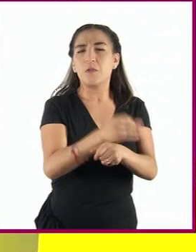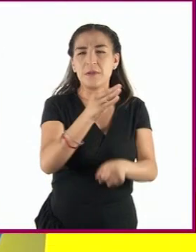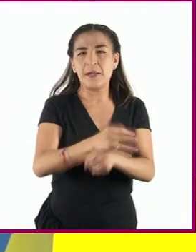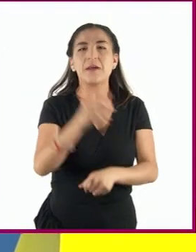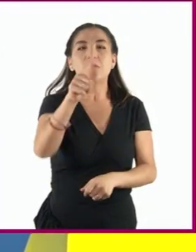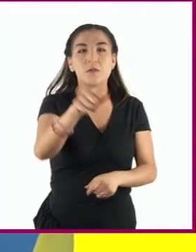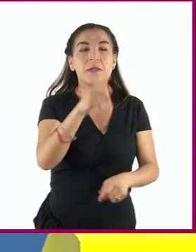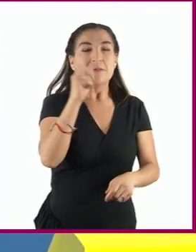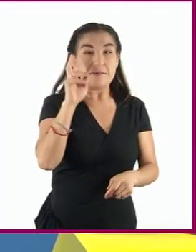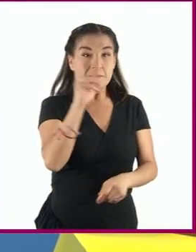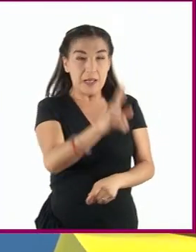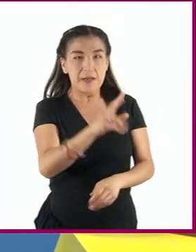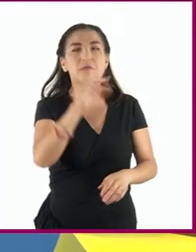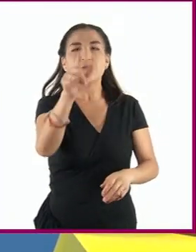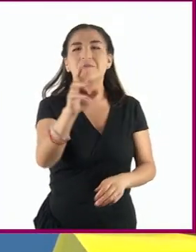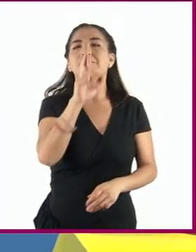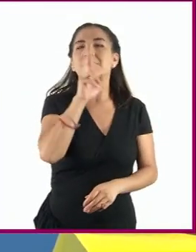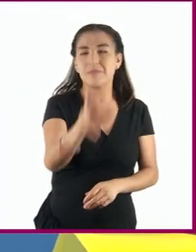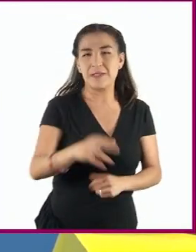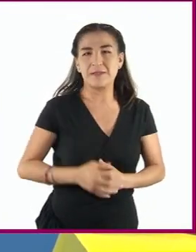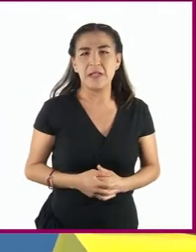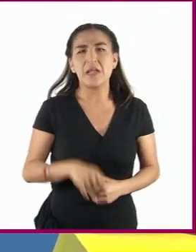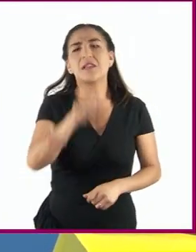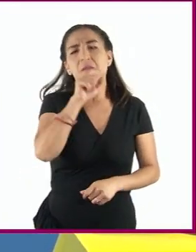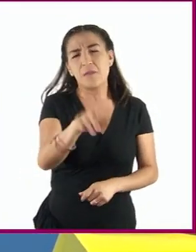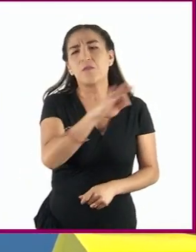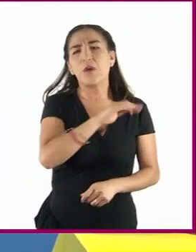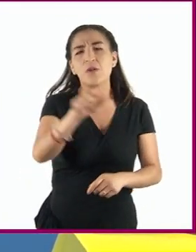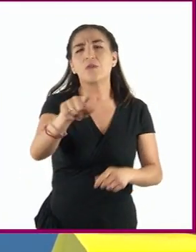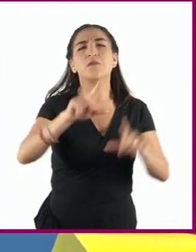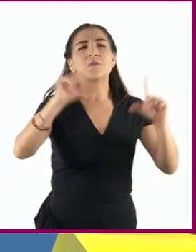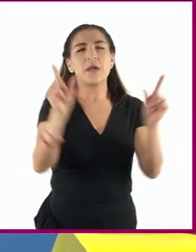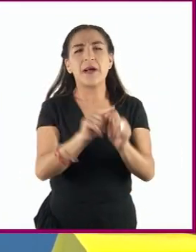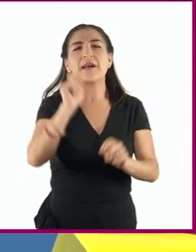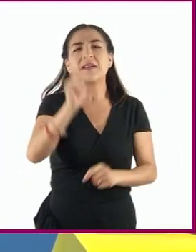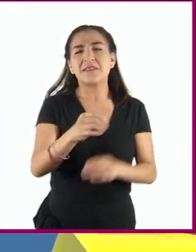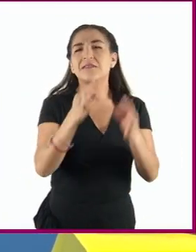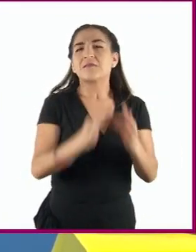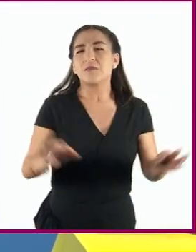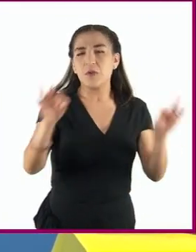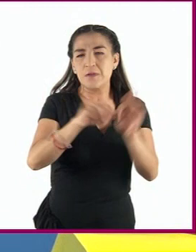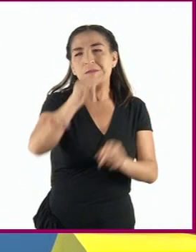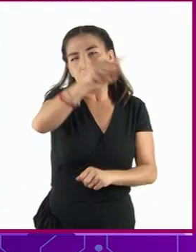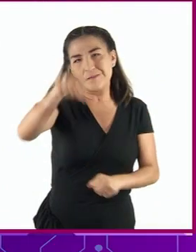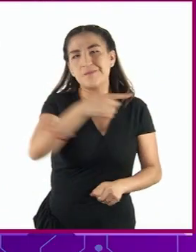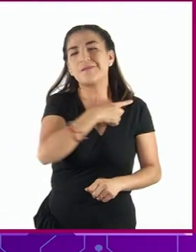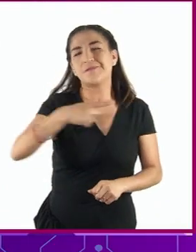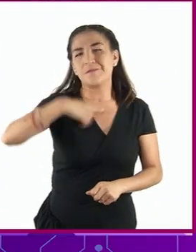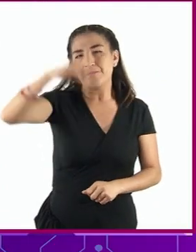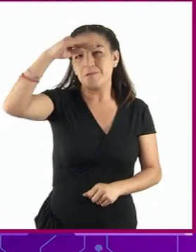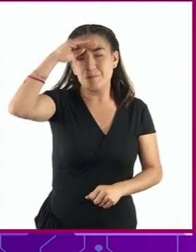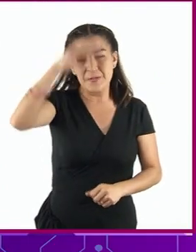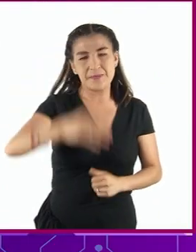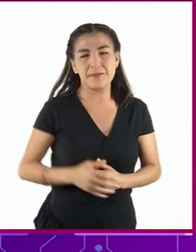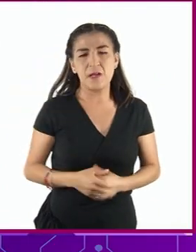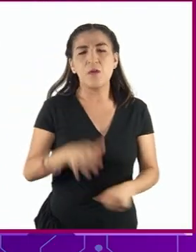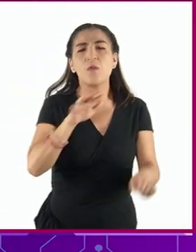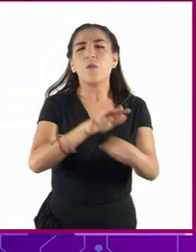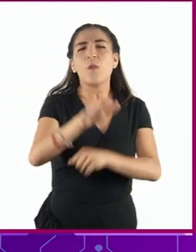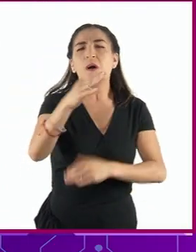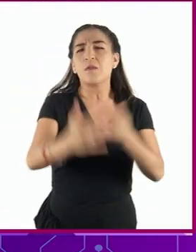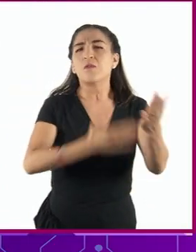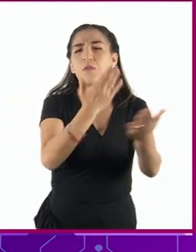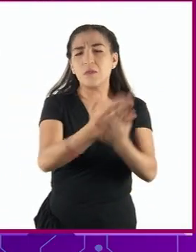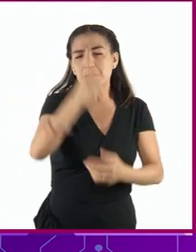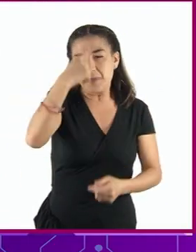respuesta. También pueden concluir más tarde lo importante que es que reflexionen. ¿Cuál es el propósito